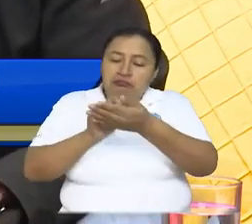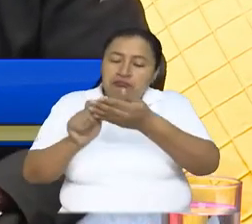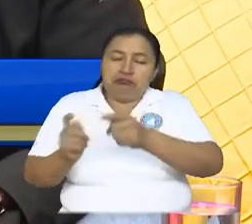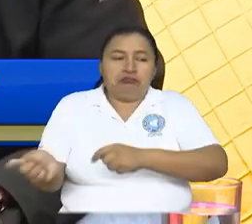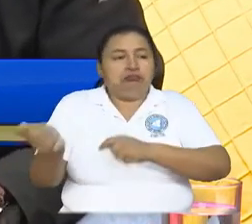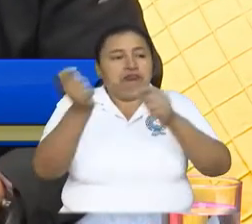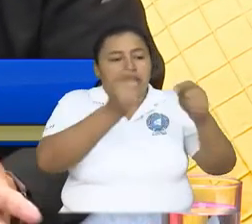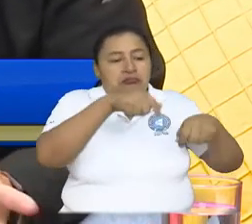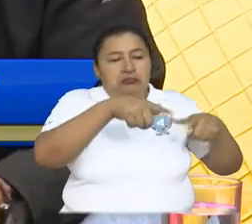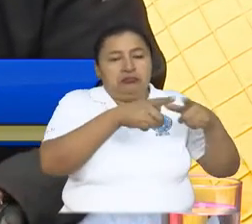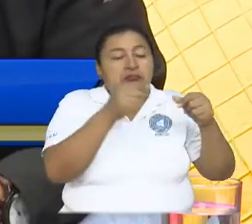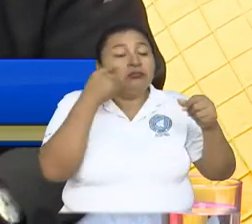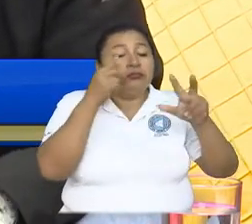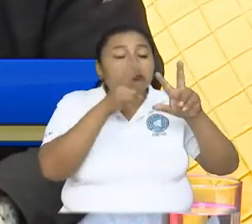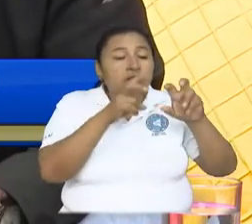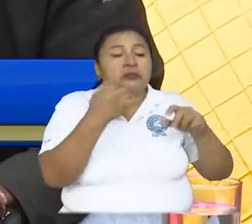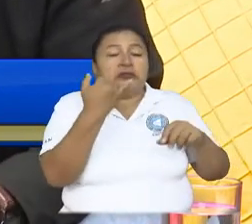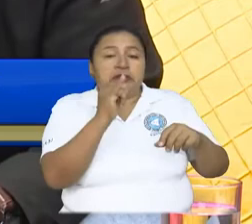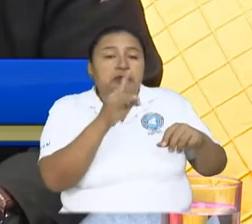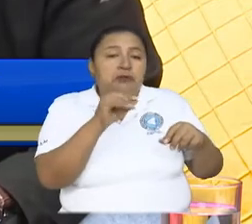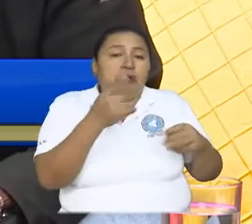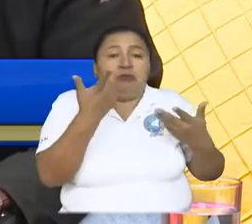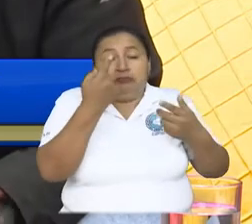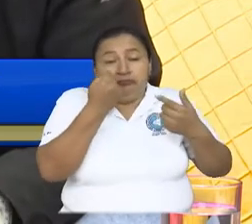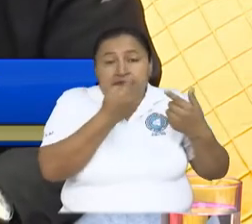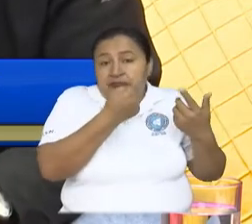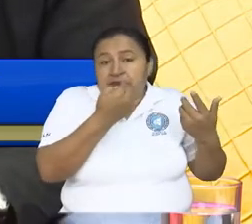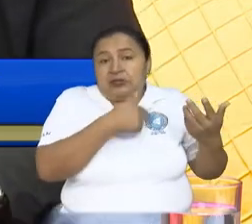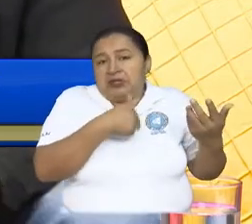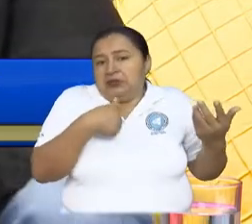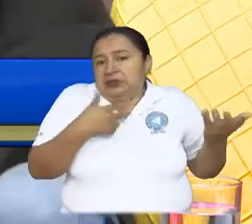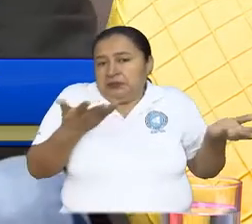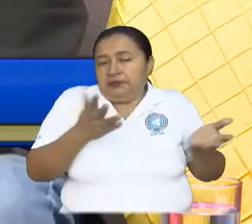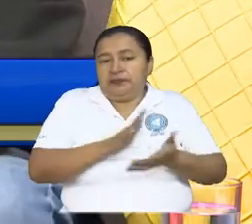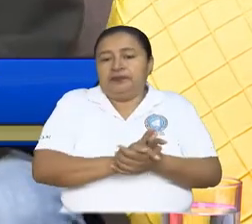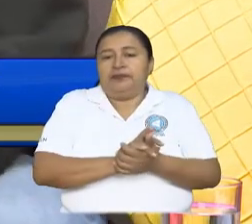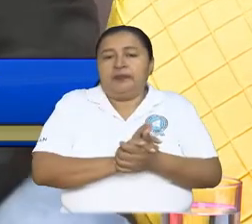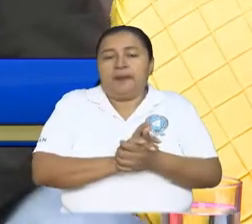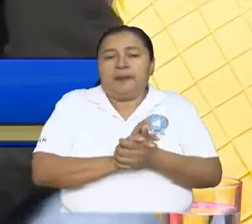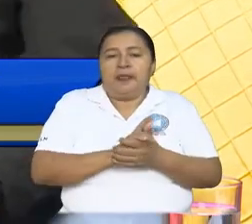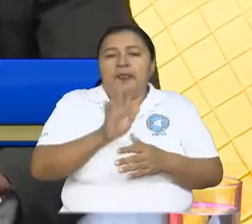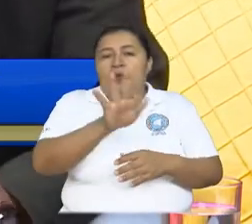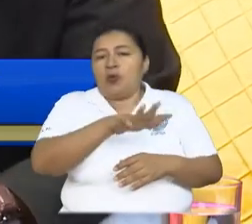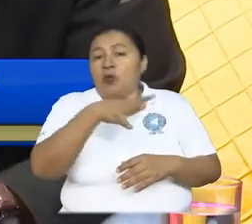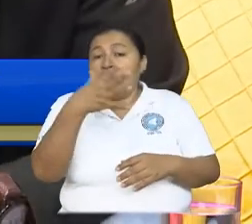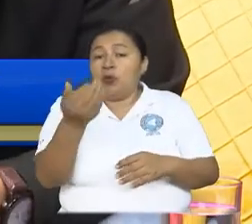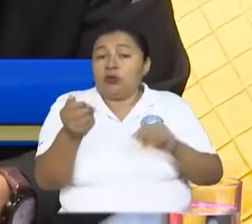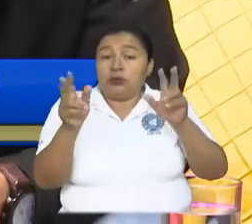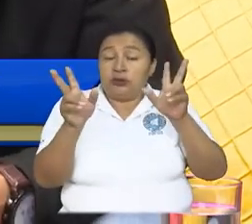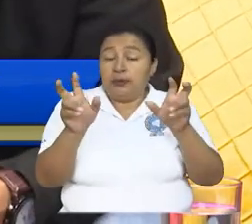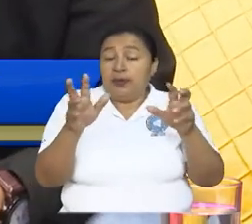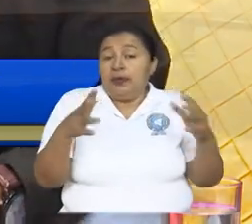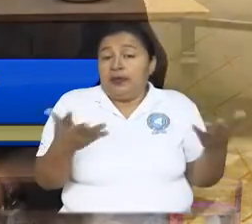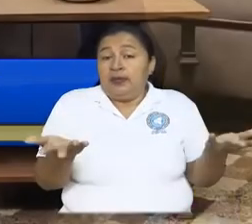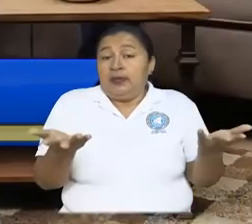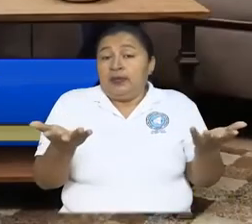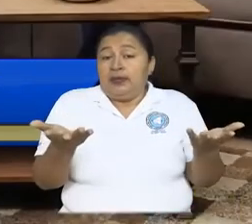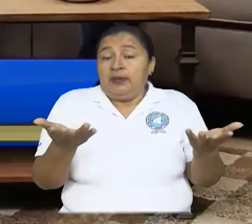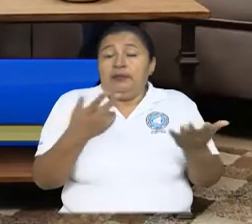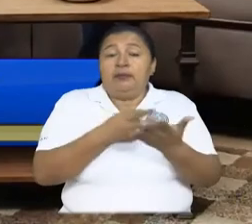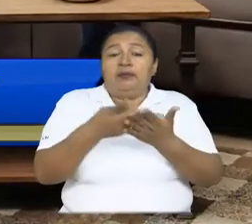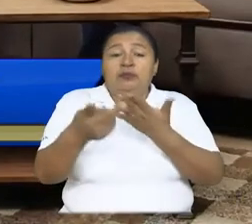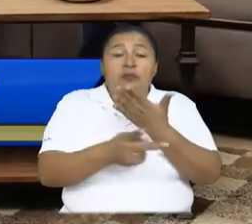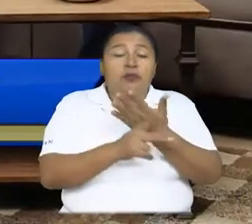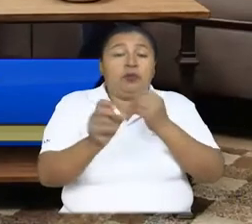ellos va logran pues si hay que hacerle algún procedimiento no claro que sí el otro tema es el tema de la el programa de